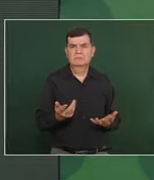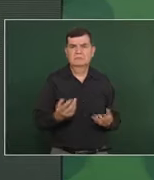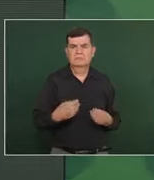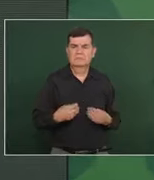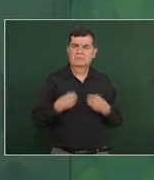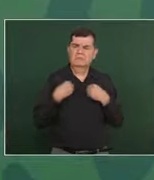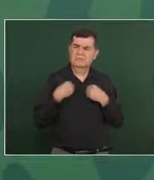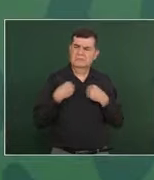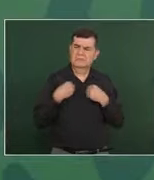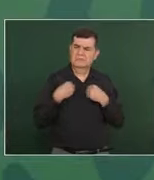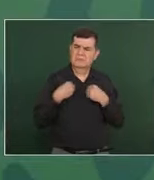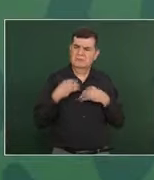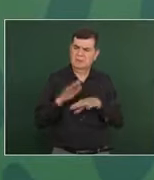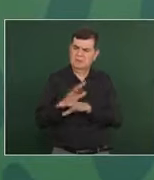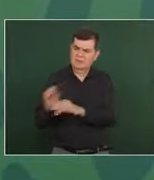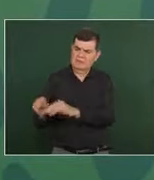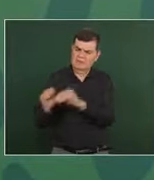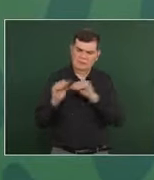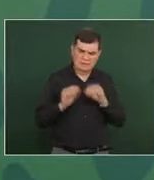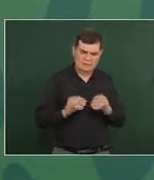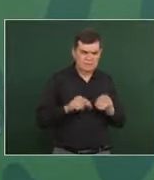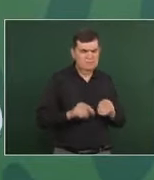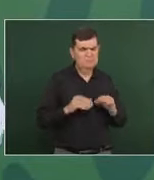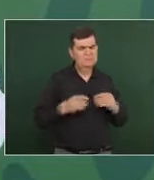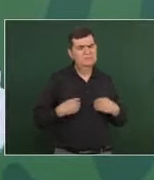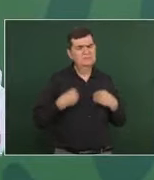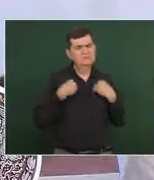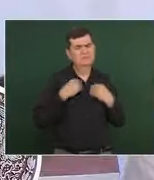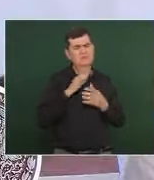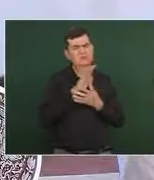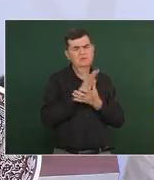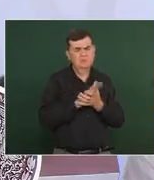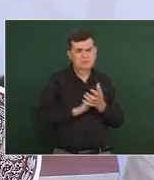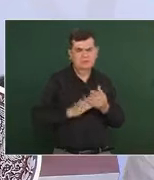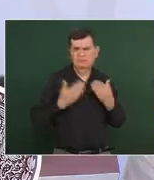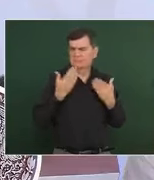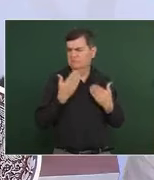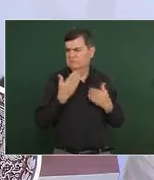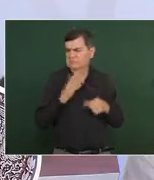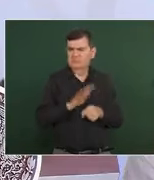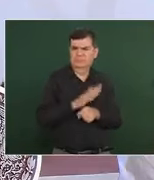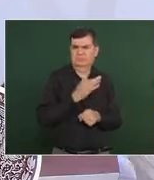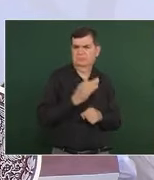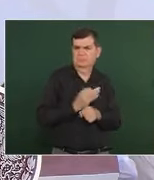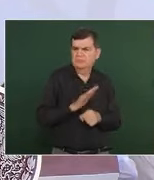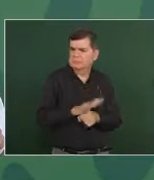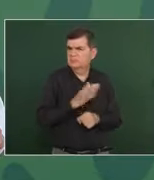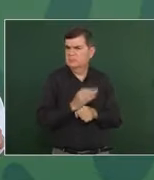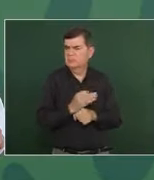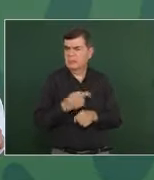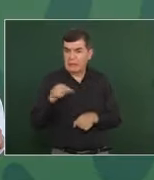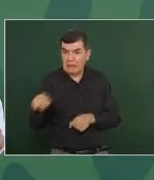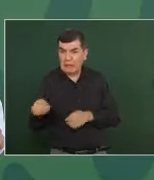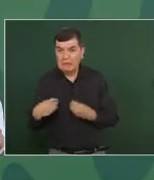vivir modestamente que vivir con esa angustia. Entonces, el que quiera